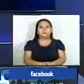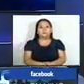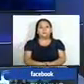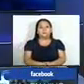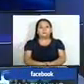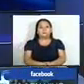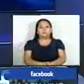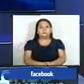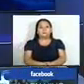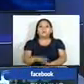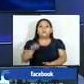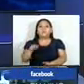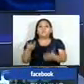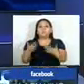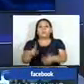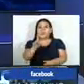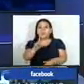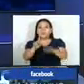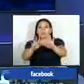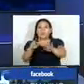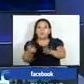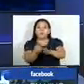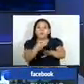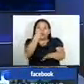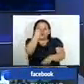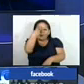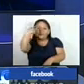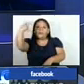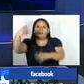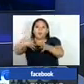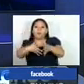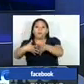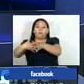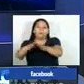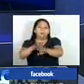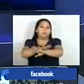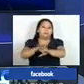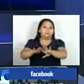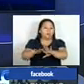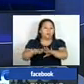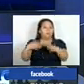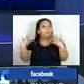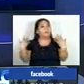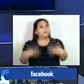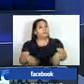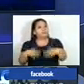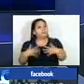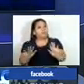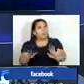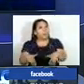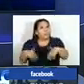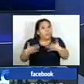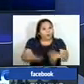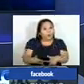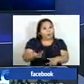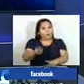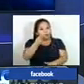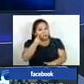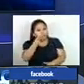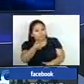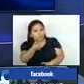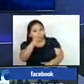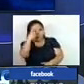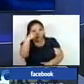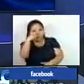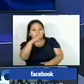y el sueño de 19 migrantes de llegar a Estados Unidos terminó convertido en una pesadilla después de que autoridades mexicanas